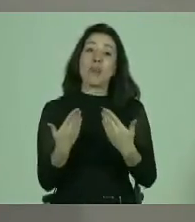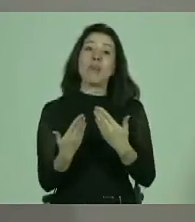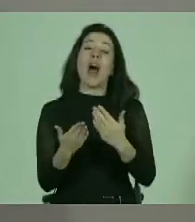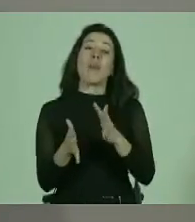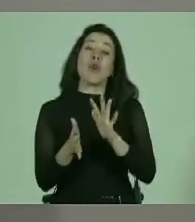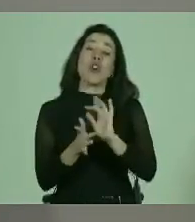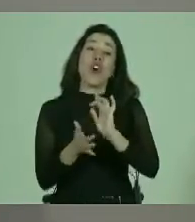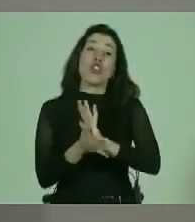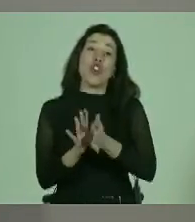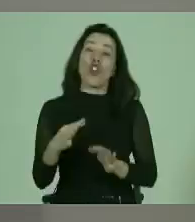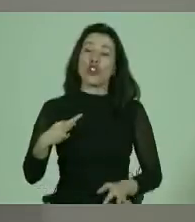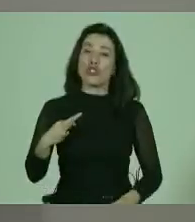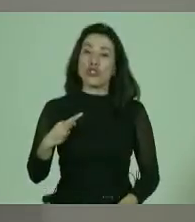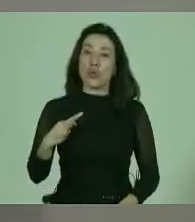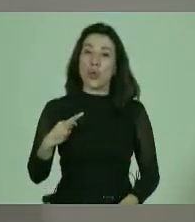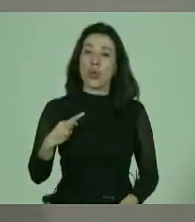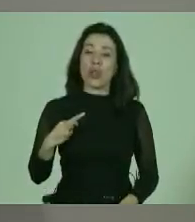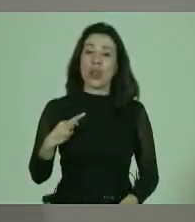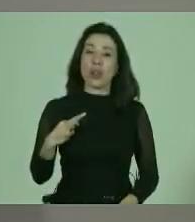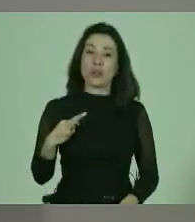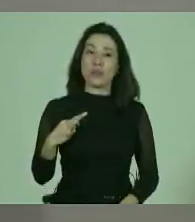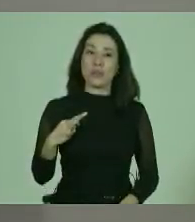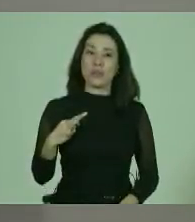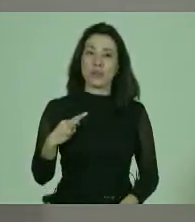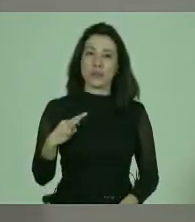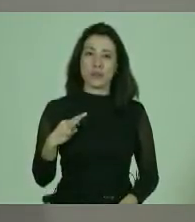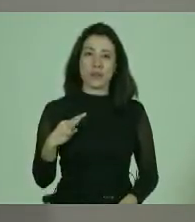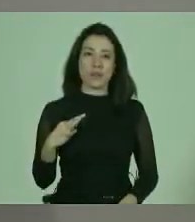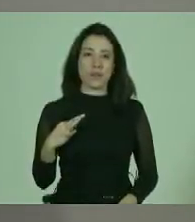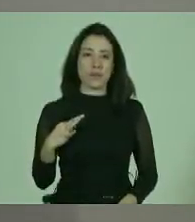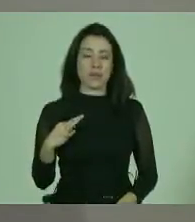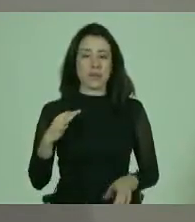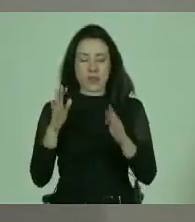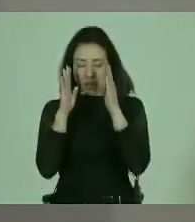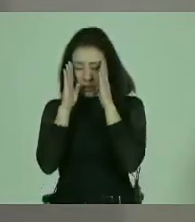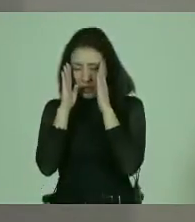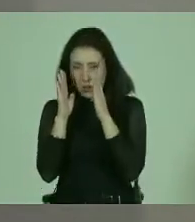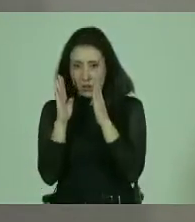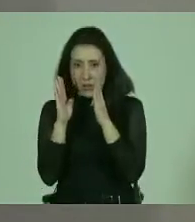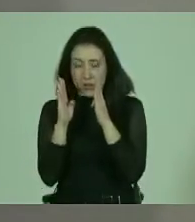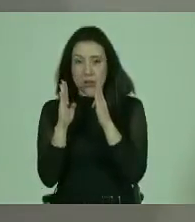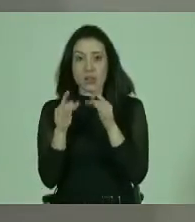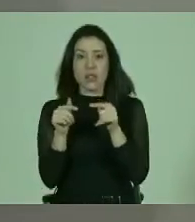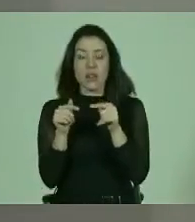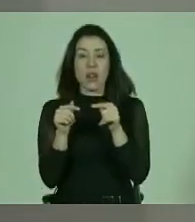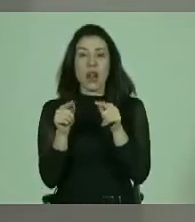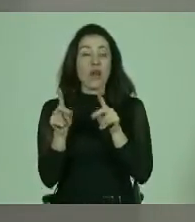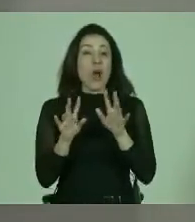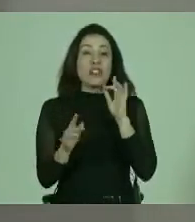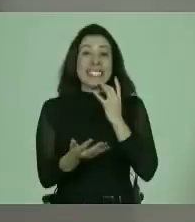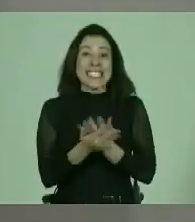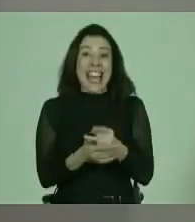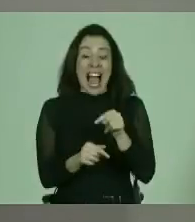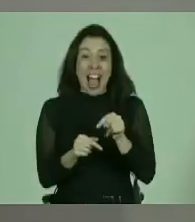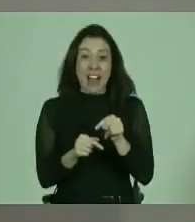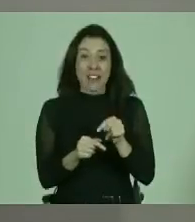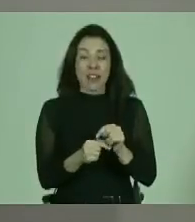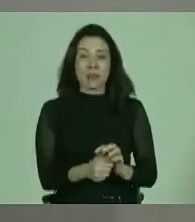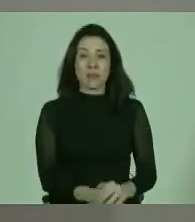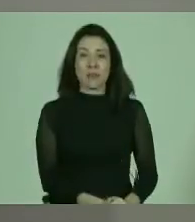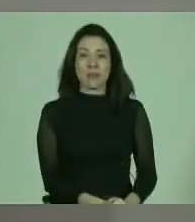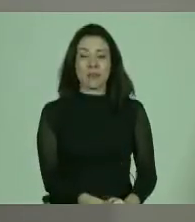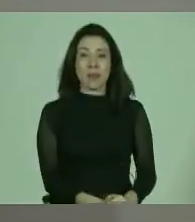ciudadanía se digamos fijó su atención en algo que estaba ahí y